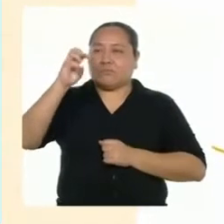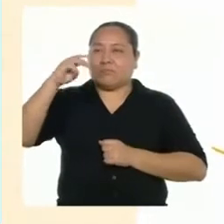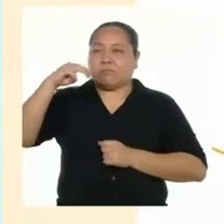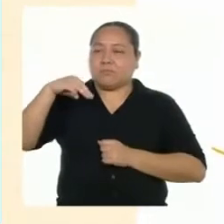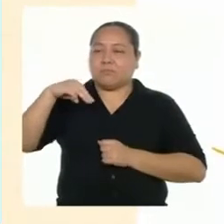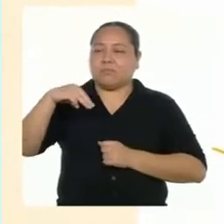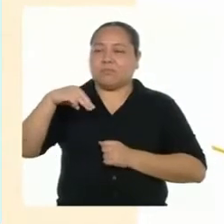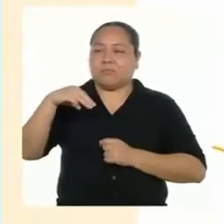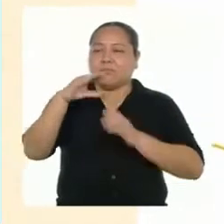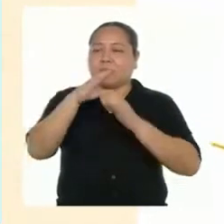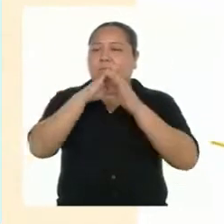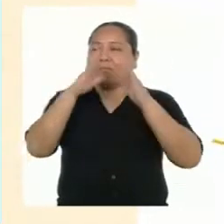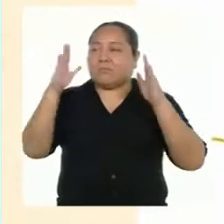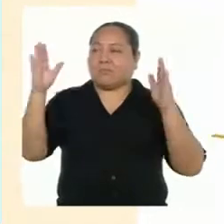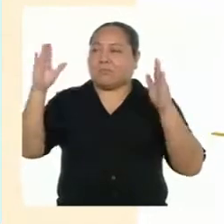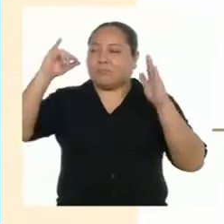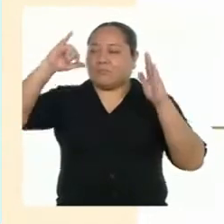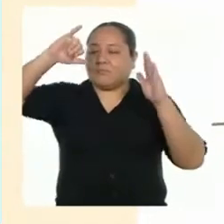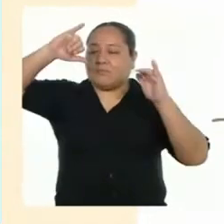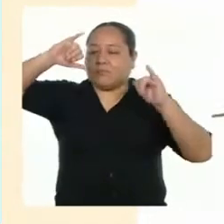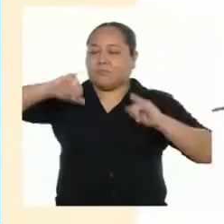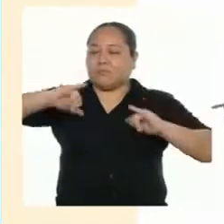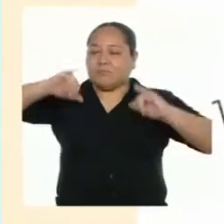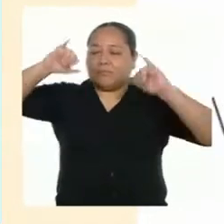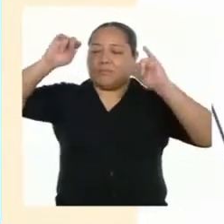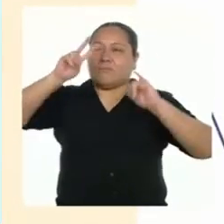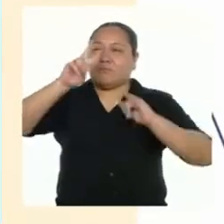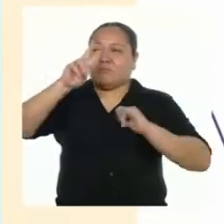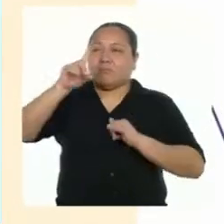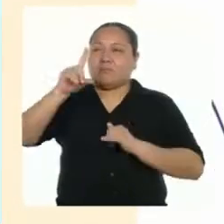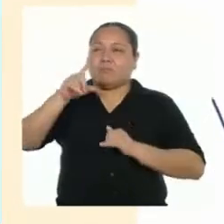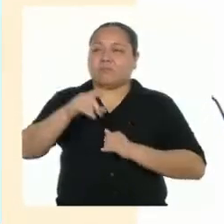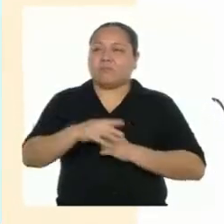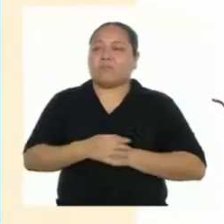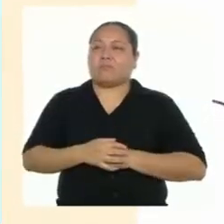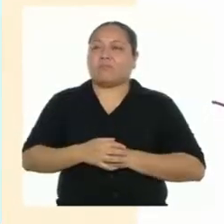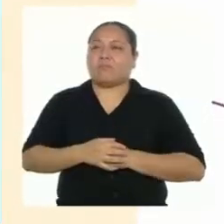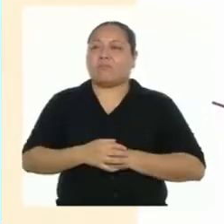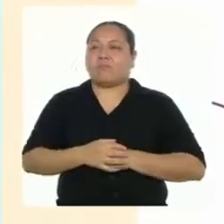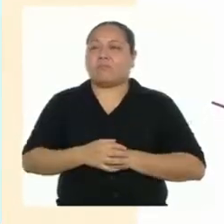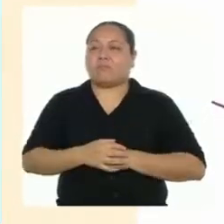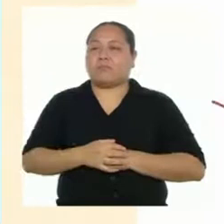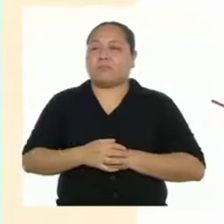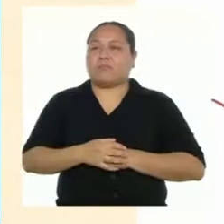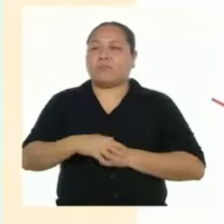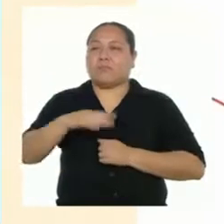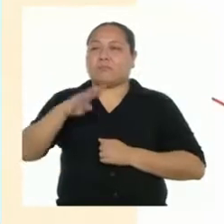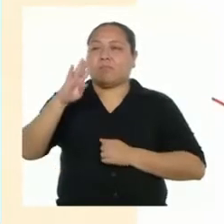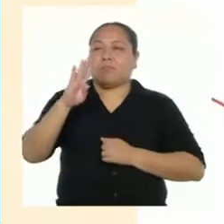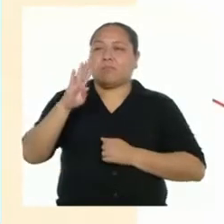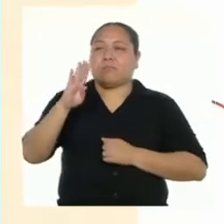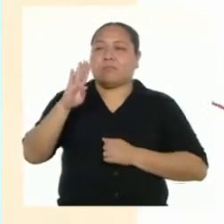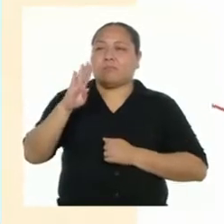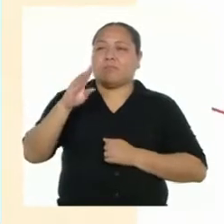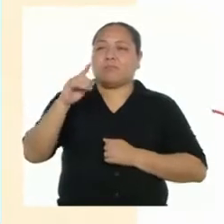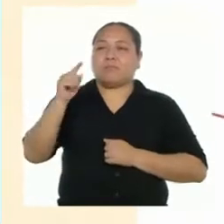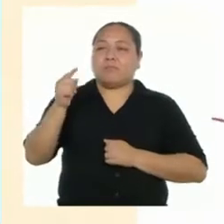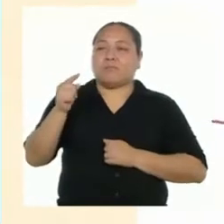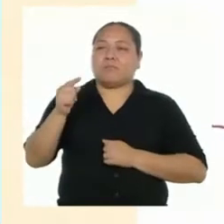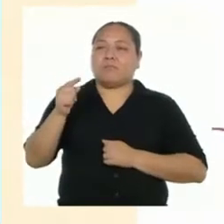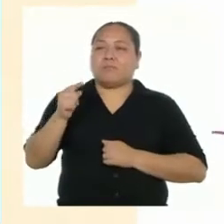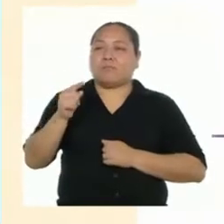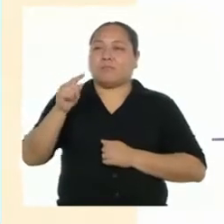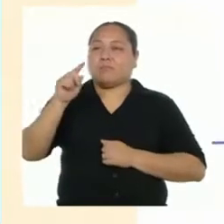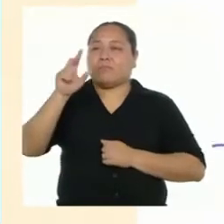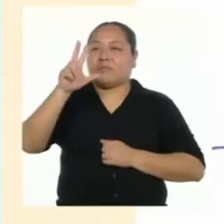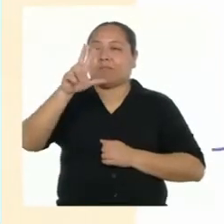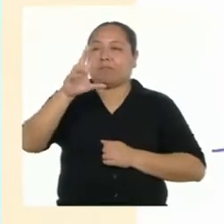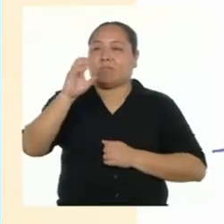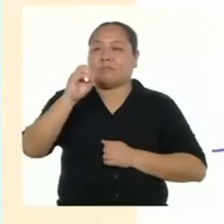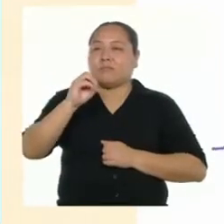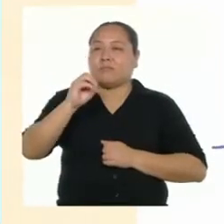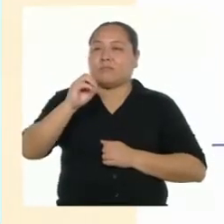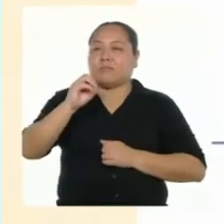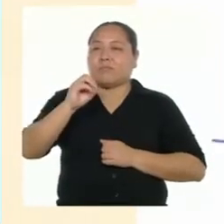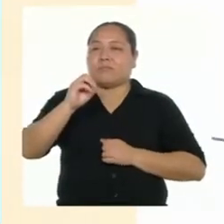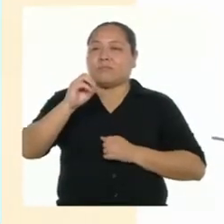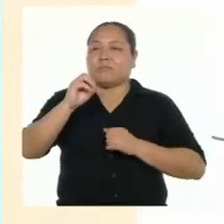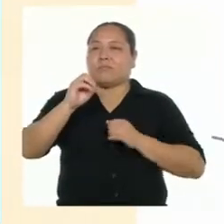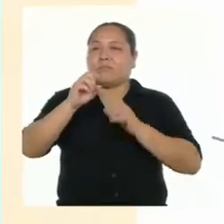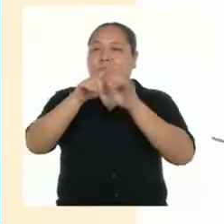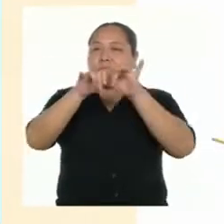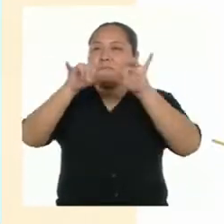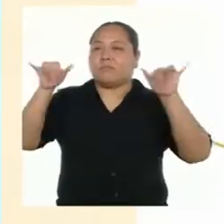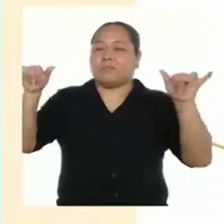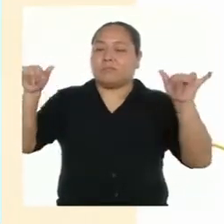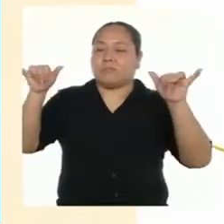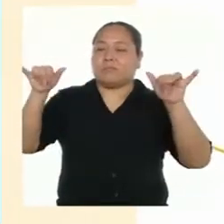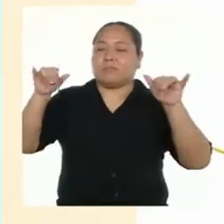largo y 21 centímetros de ancho. El rectángulo B mide 30 centímetros de